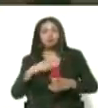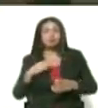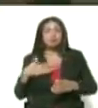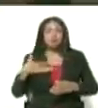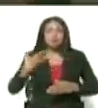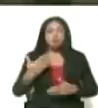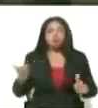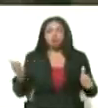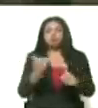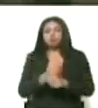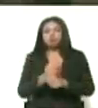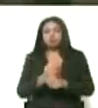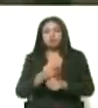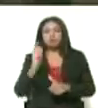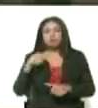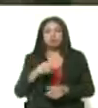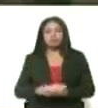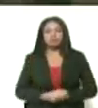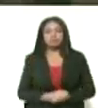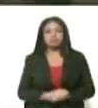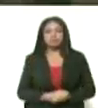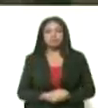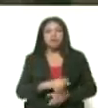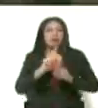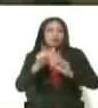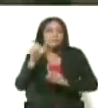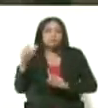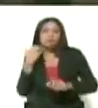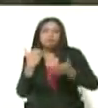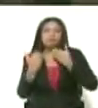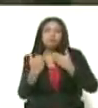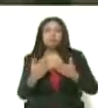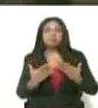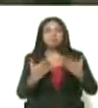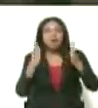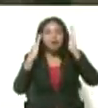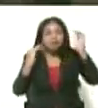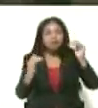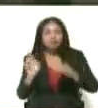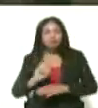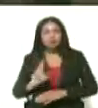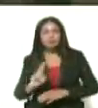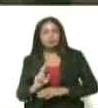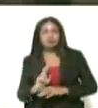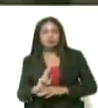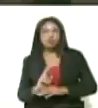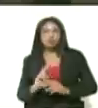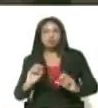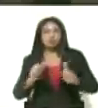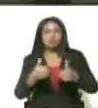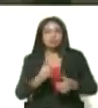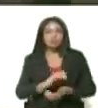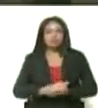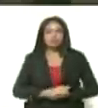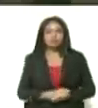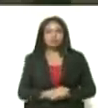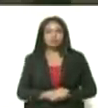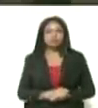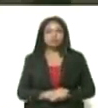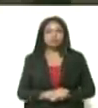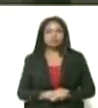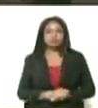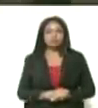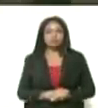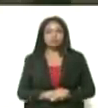podido detectar primariamente los casos y darle una atención en un estado inicial.